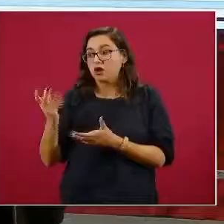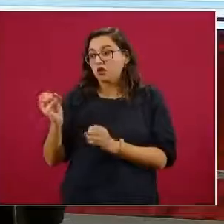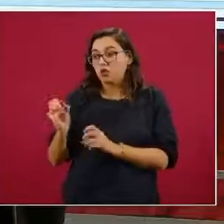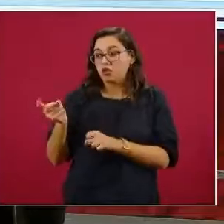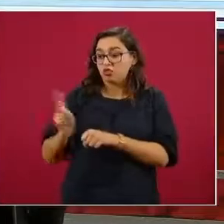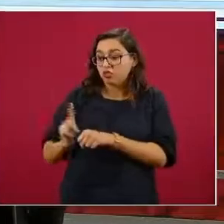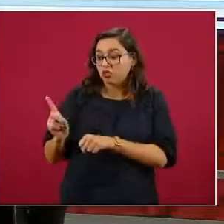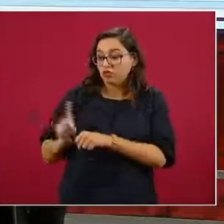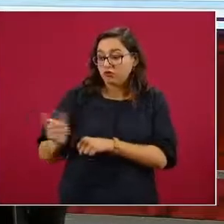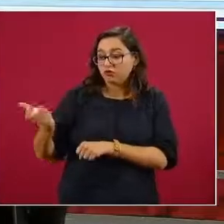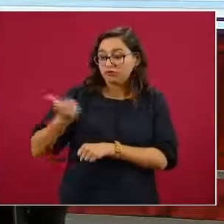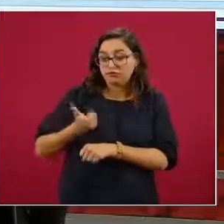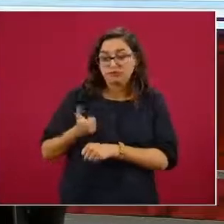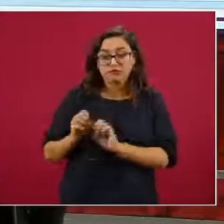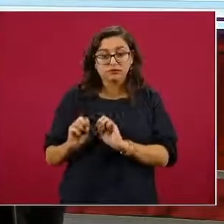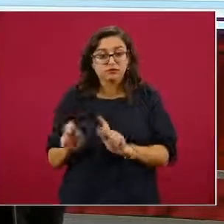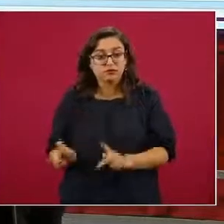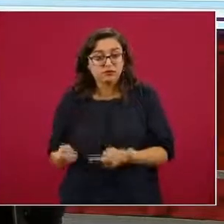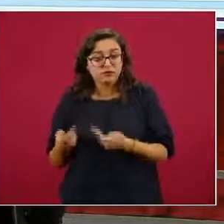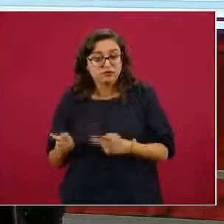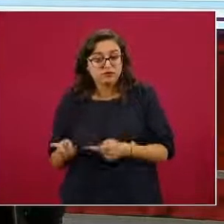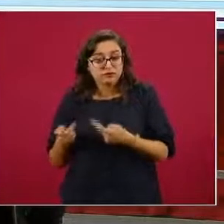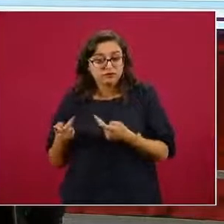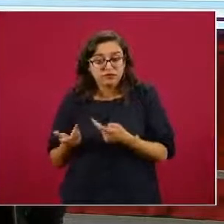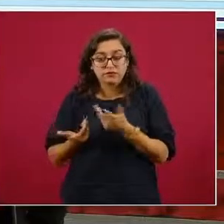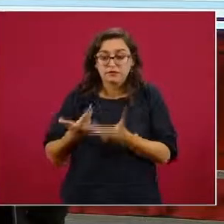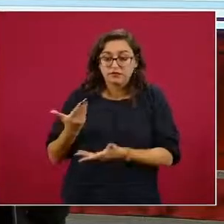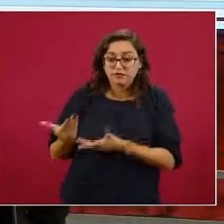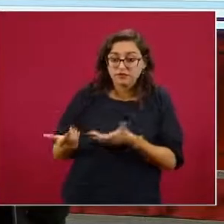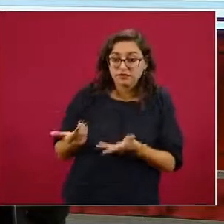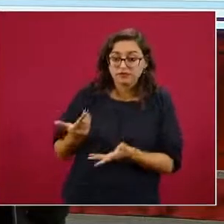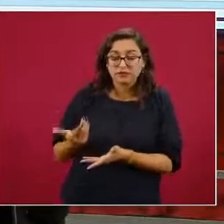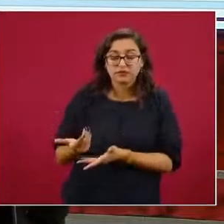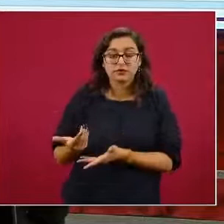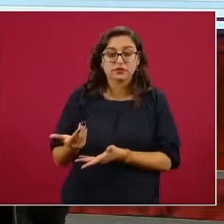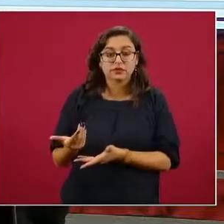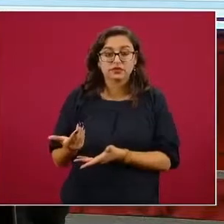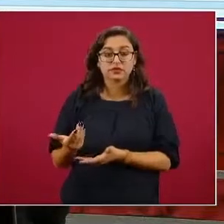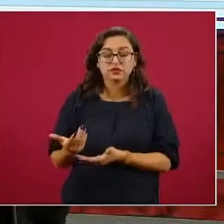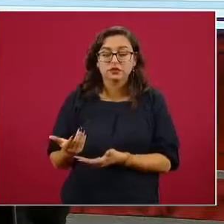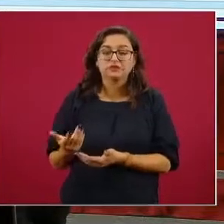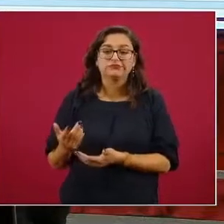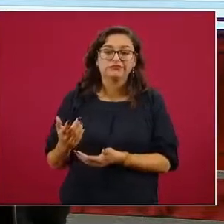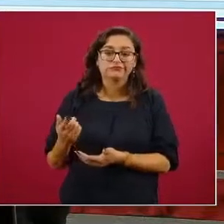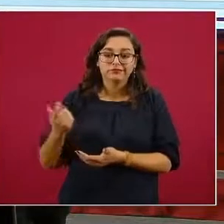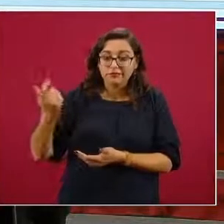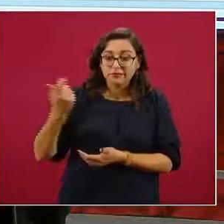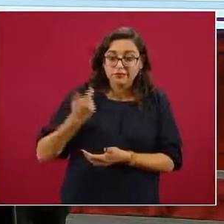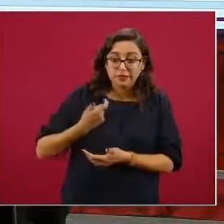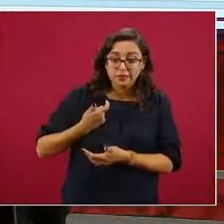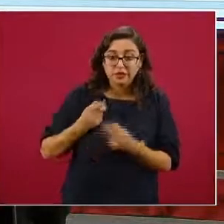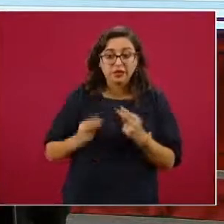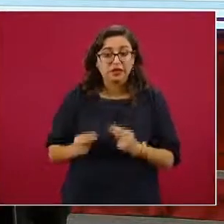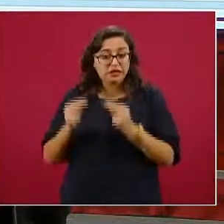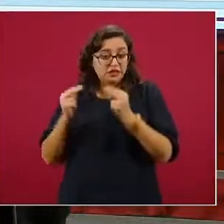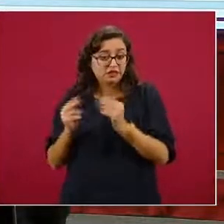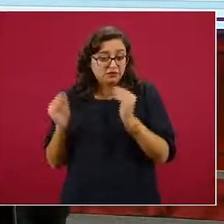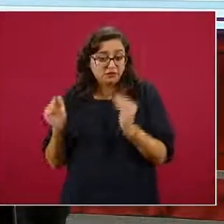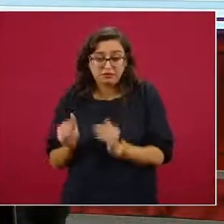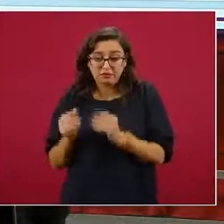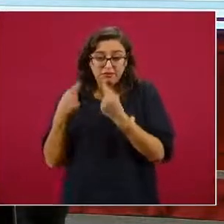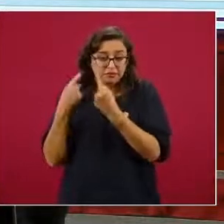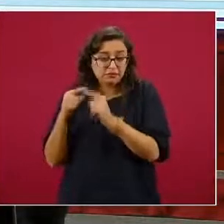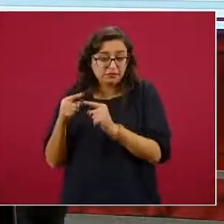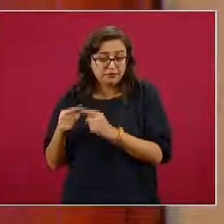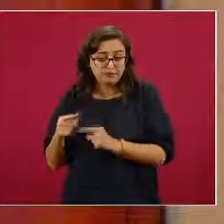raya, que venden un producto, que contratan un servicio, les contratan un servicio, pequeños comercios, etcétera.